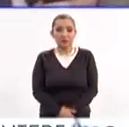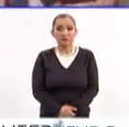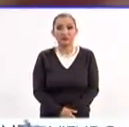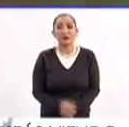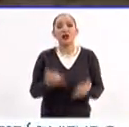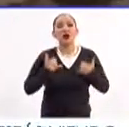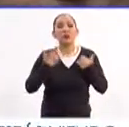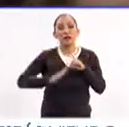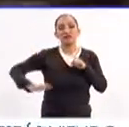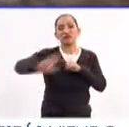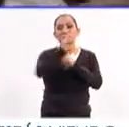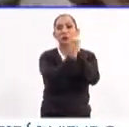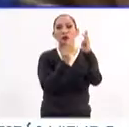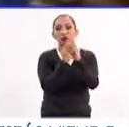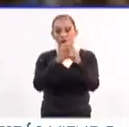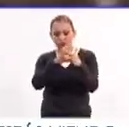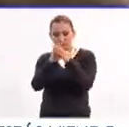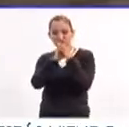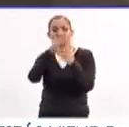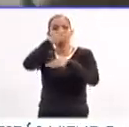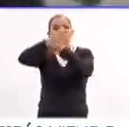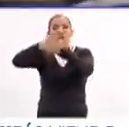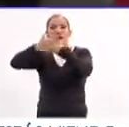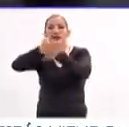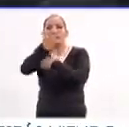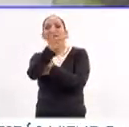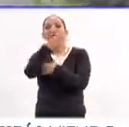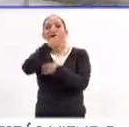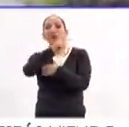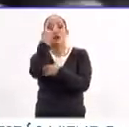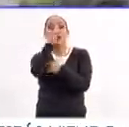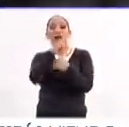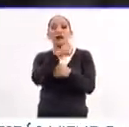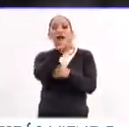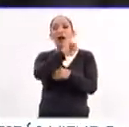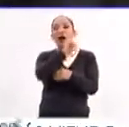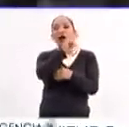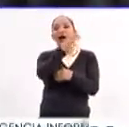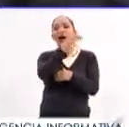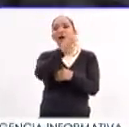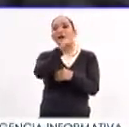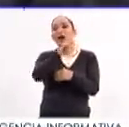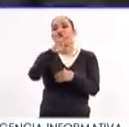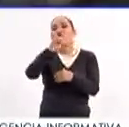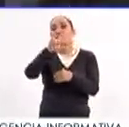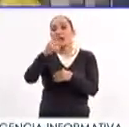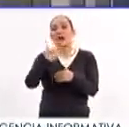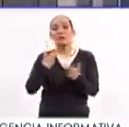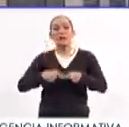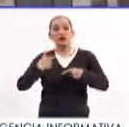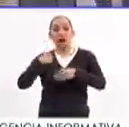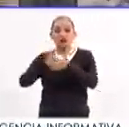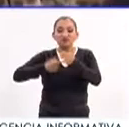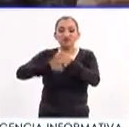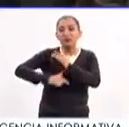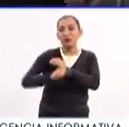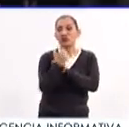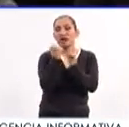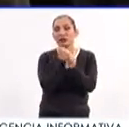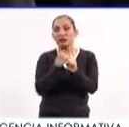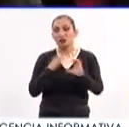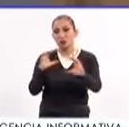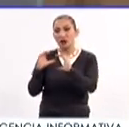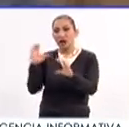Jóvenes alrededor del mundo se han unido al llamado de Greta, entre ellos Haven Coleman, una activista medioambiental de 12 años que